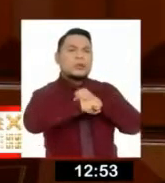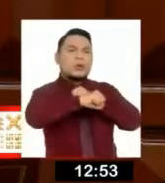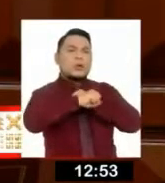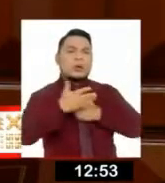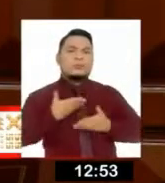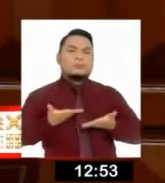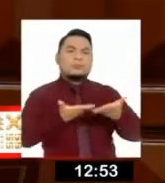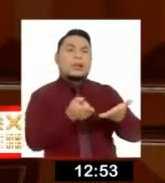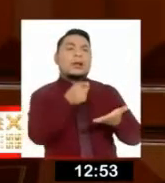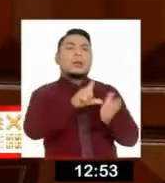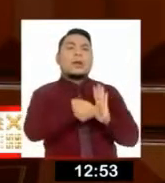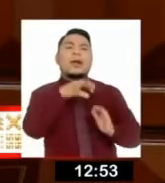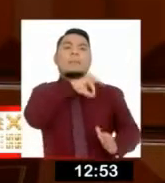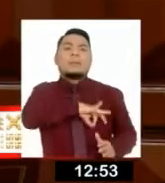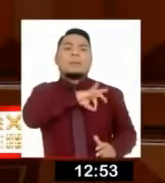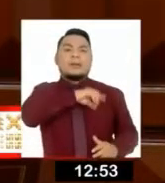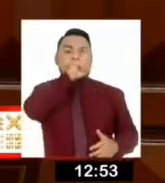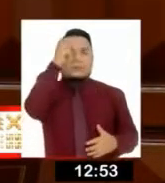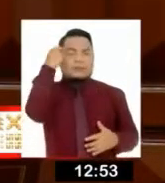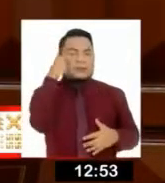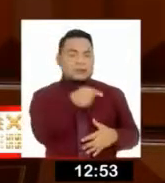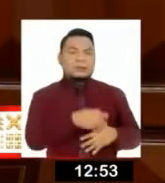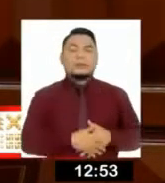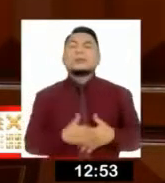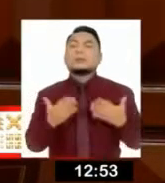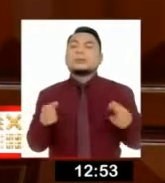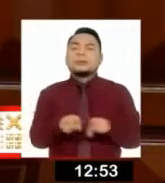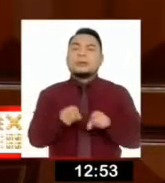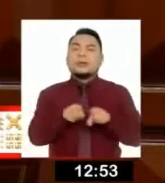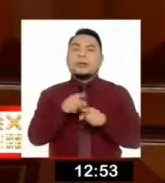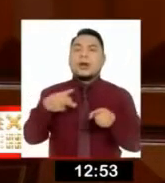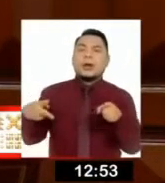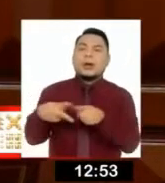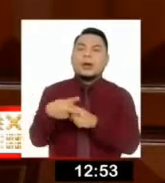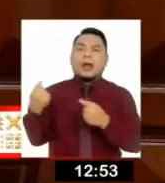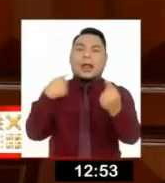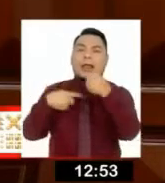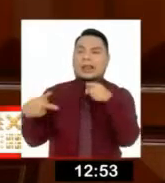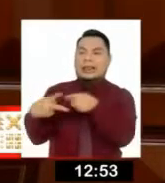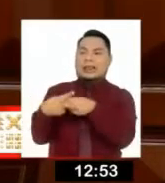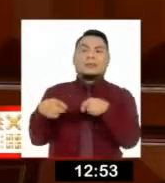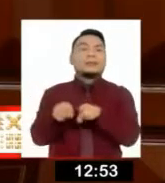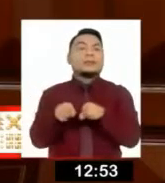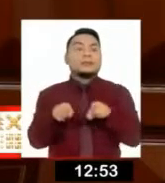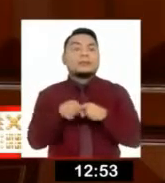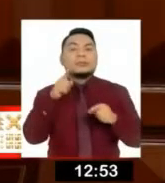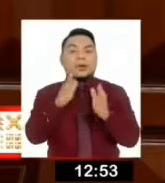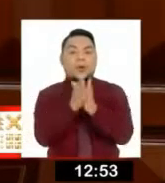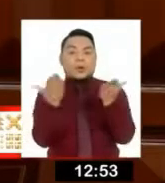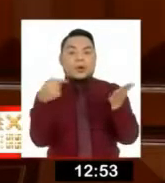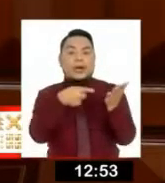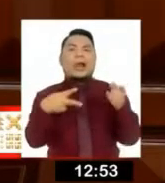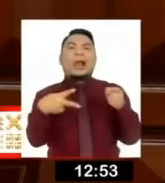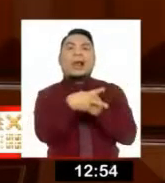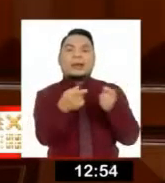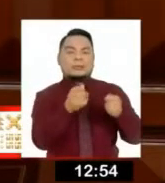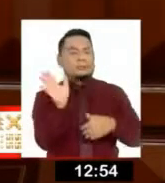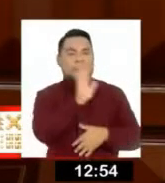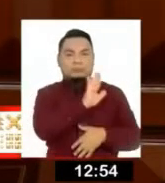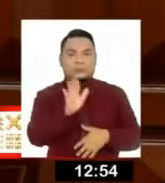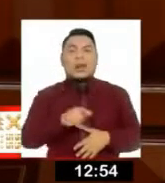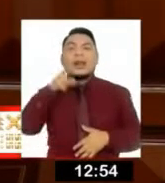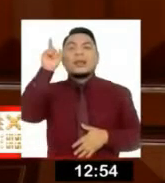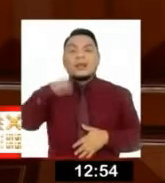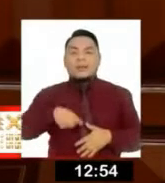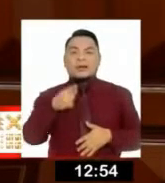lograr beneficios políticos, paralizar las críticas e incluso orientar la línea editorial de algunos, debe ser